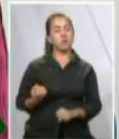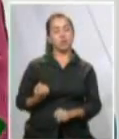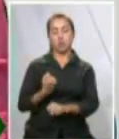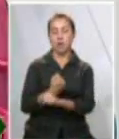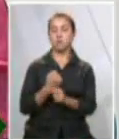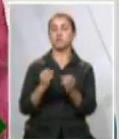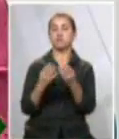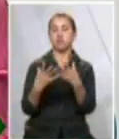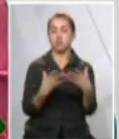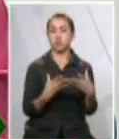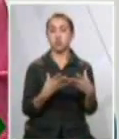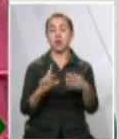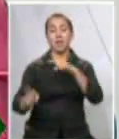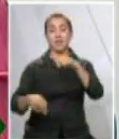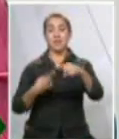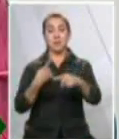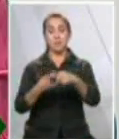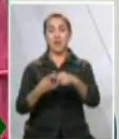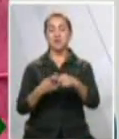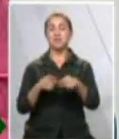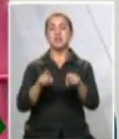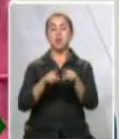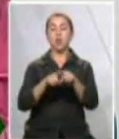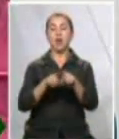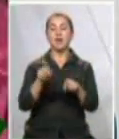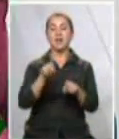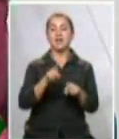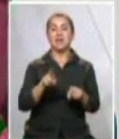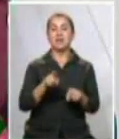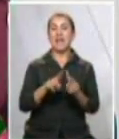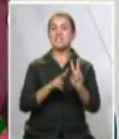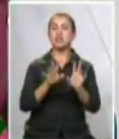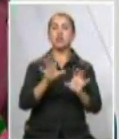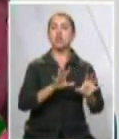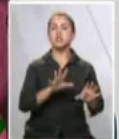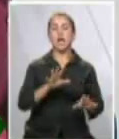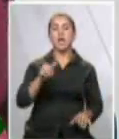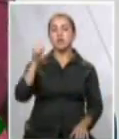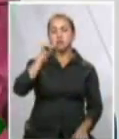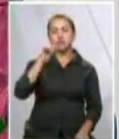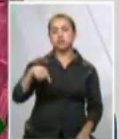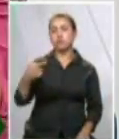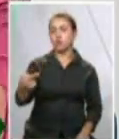muchísimo. Y además para hacer sinergia, porque estamos haciendo cosas que son eslabones